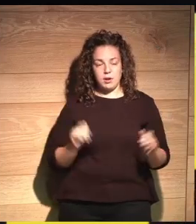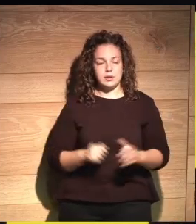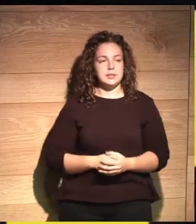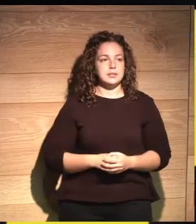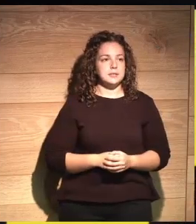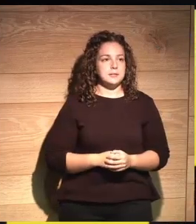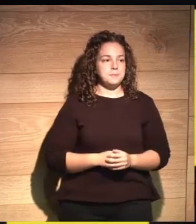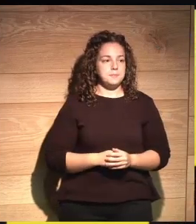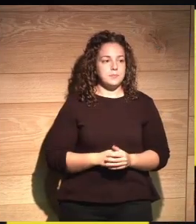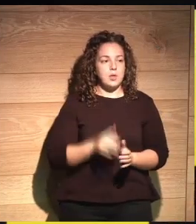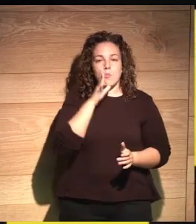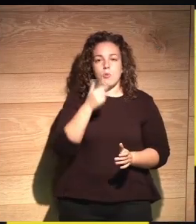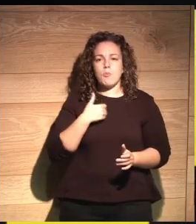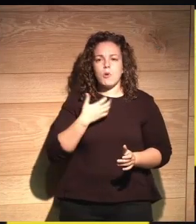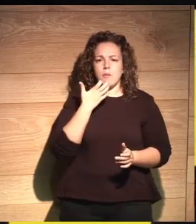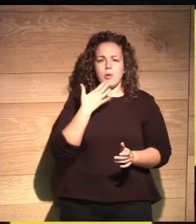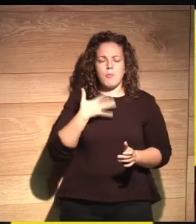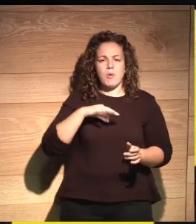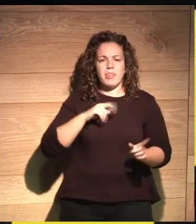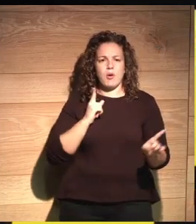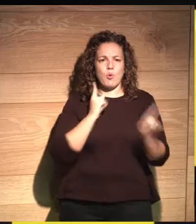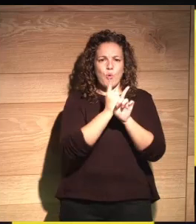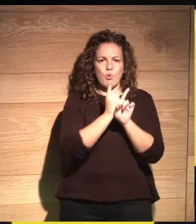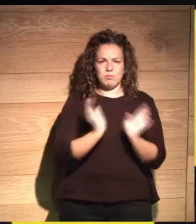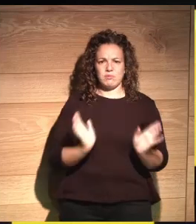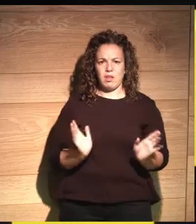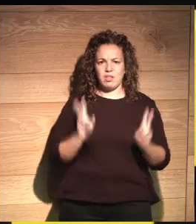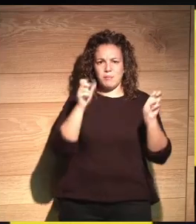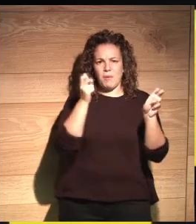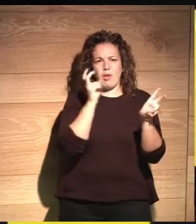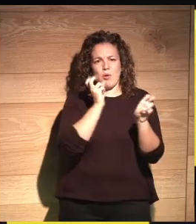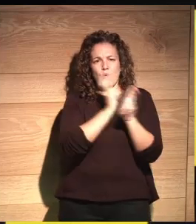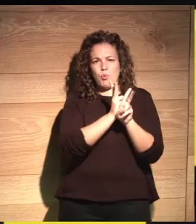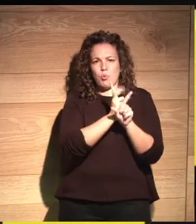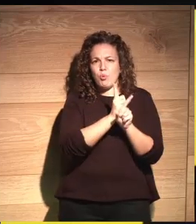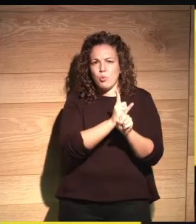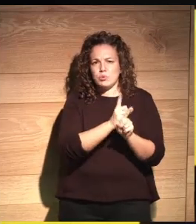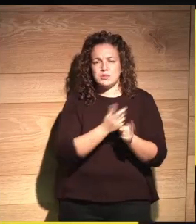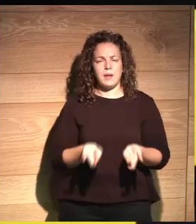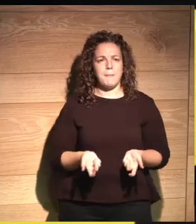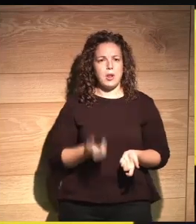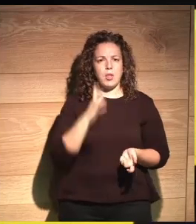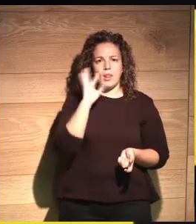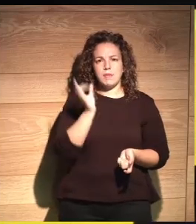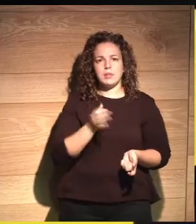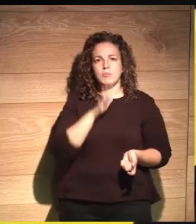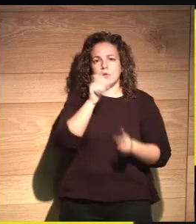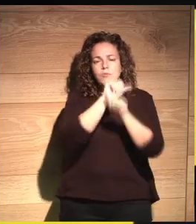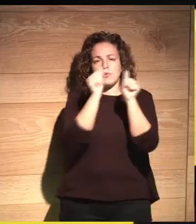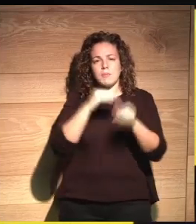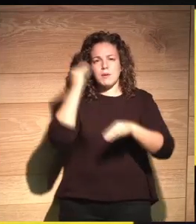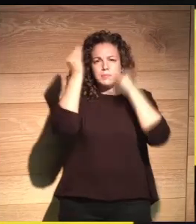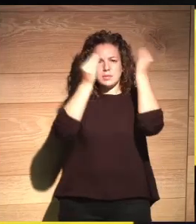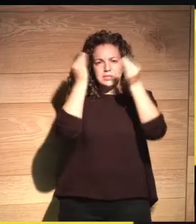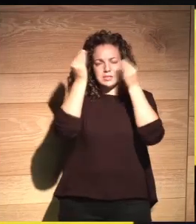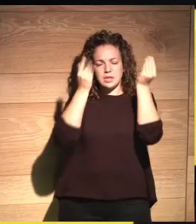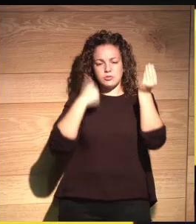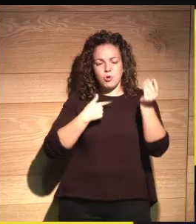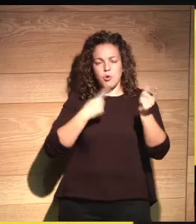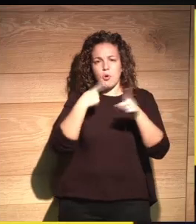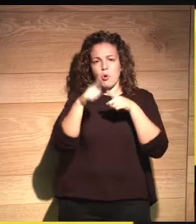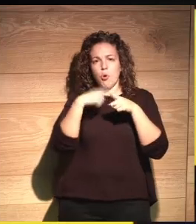sea oposición a eso etcétera etcétera pero la verdad es que una manera de pensar lo que yo he